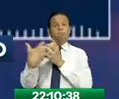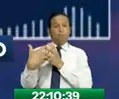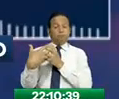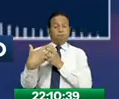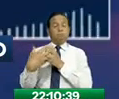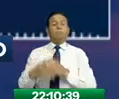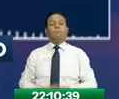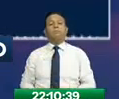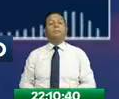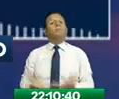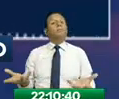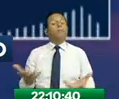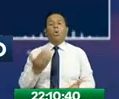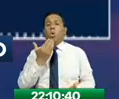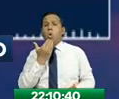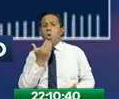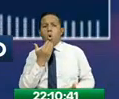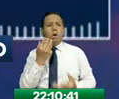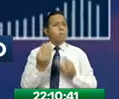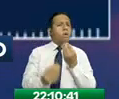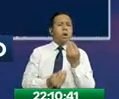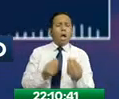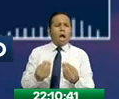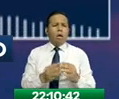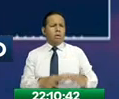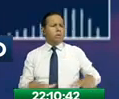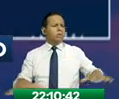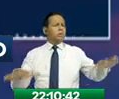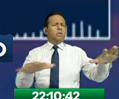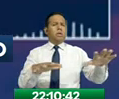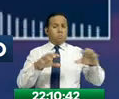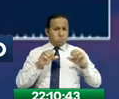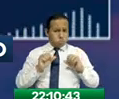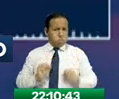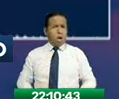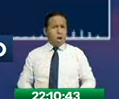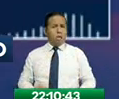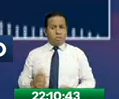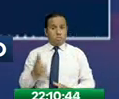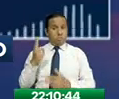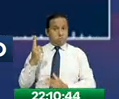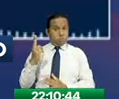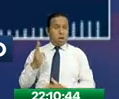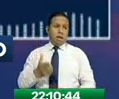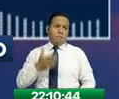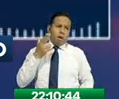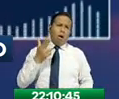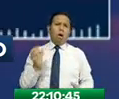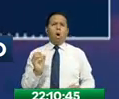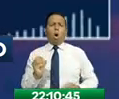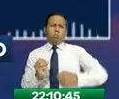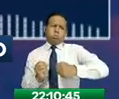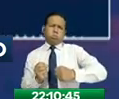sepa cuándo, cómo y en qué condiciones hacer uso de las armas que tiene, que son